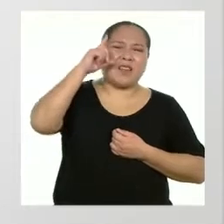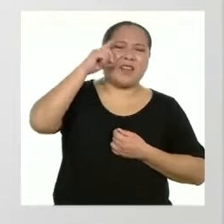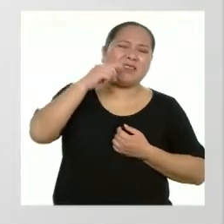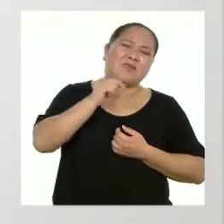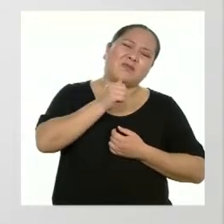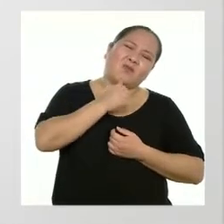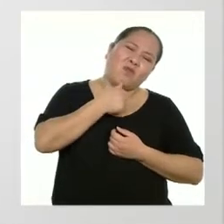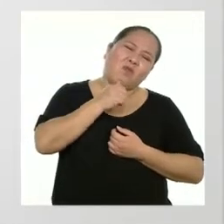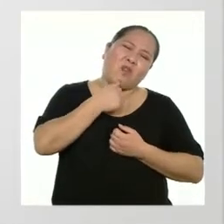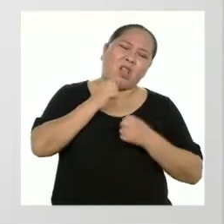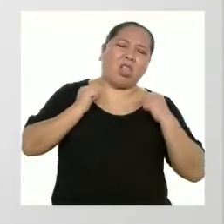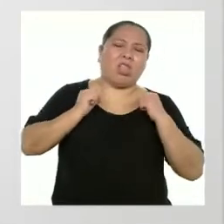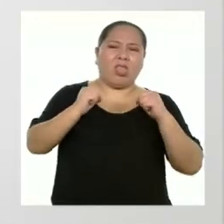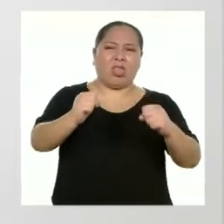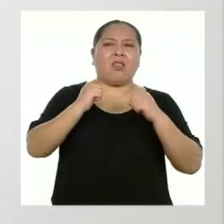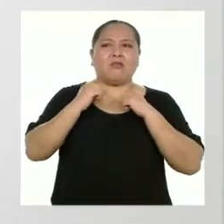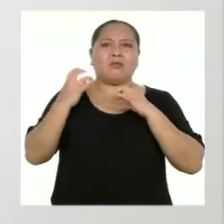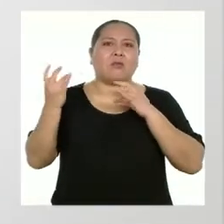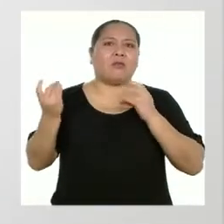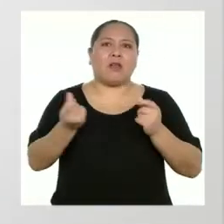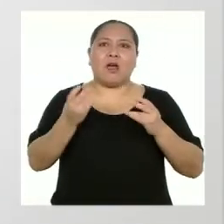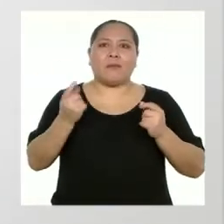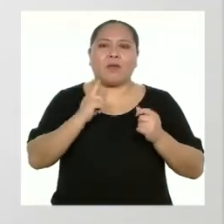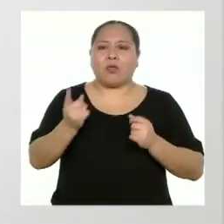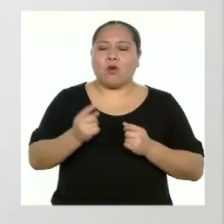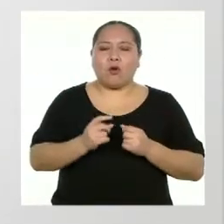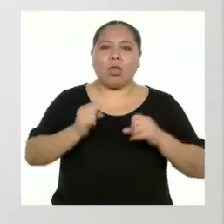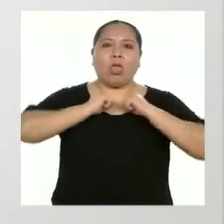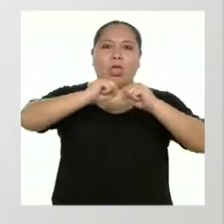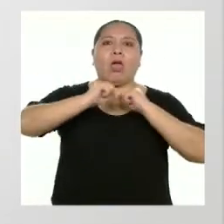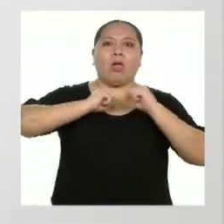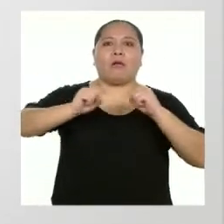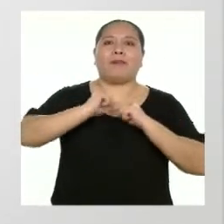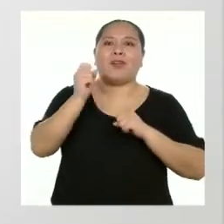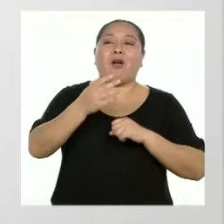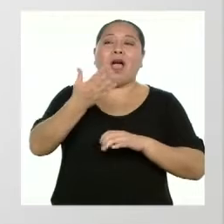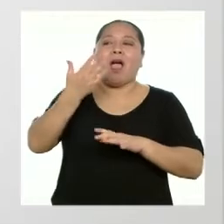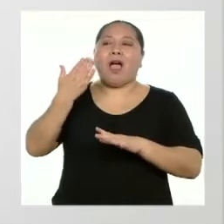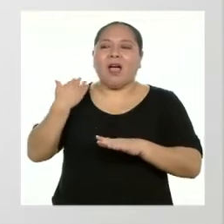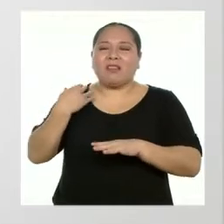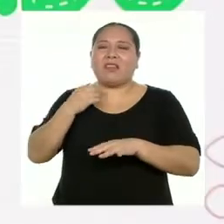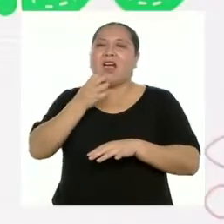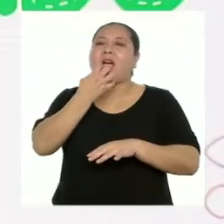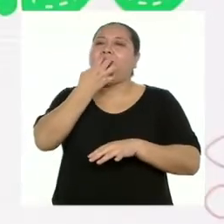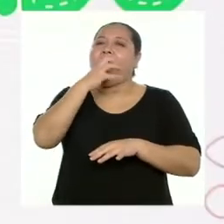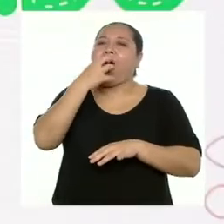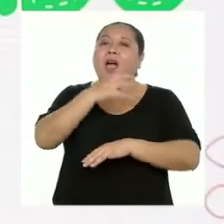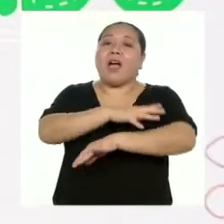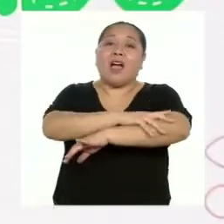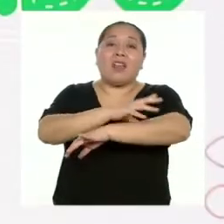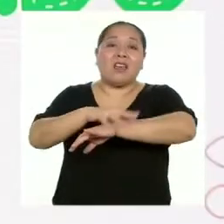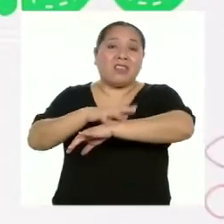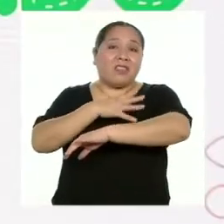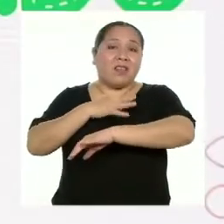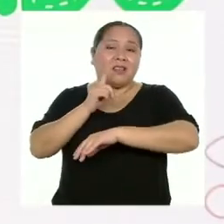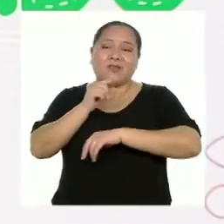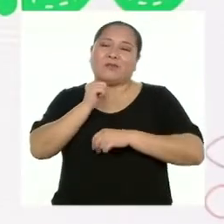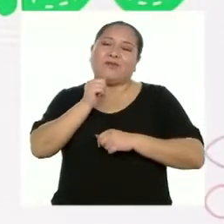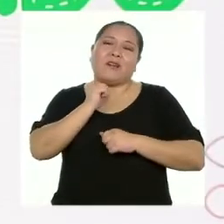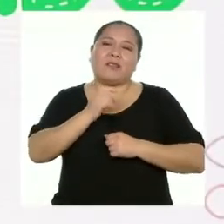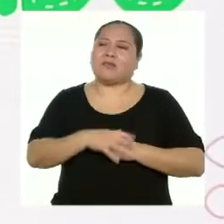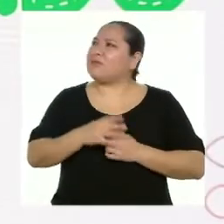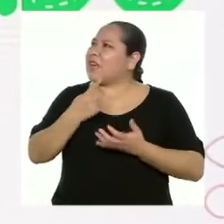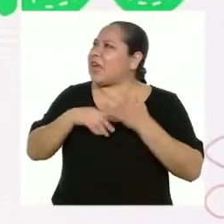con apuro, hice actividad física sin calentamiento y creo que por eso los dolores. ¿Y qué estuvo haciendo,